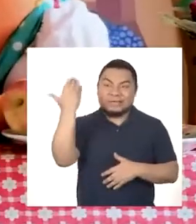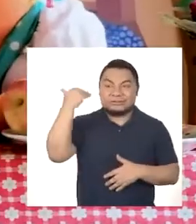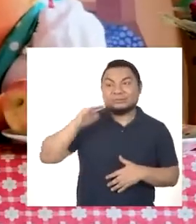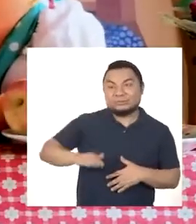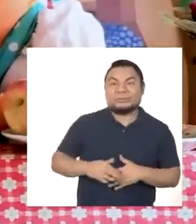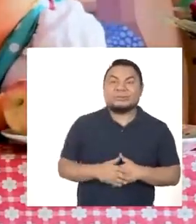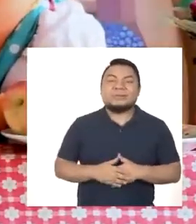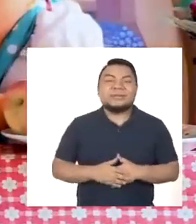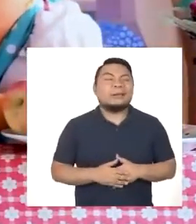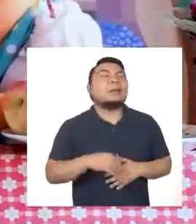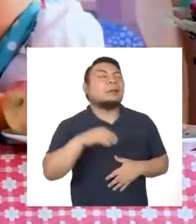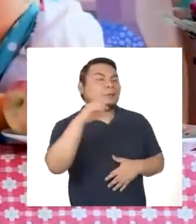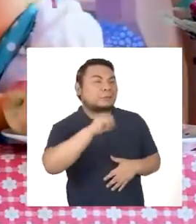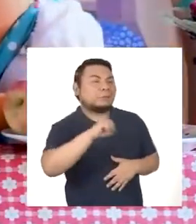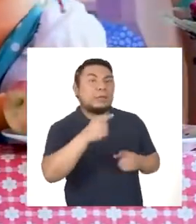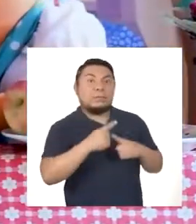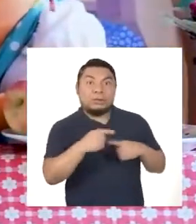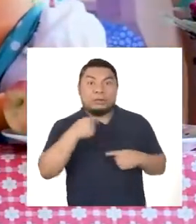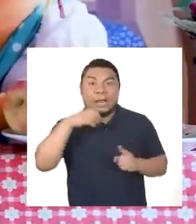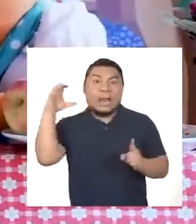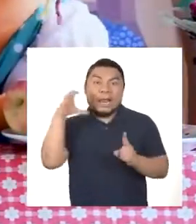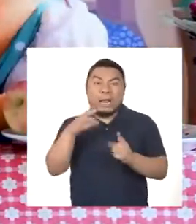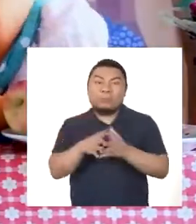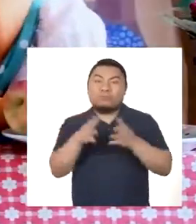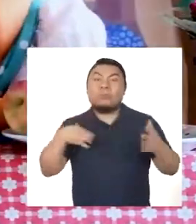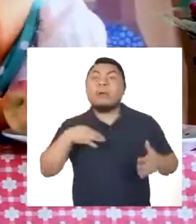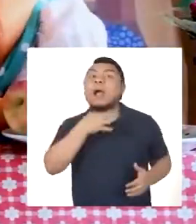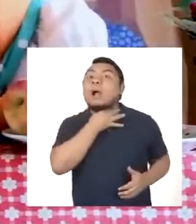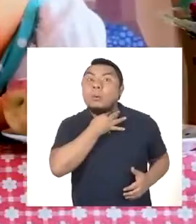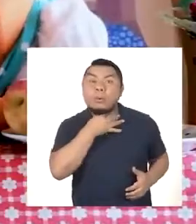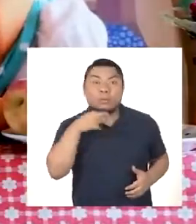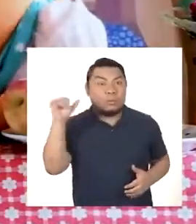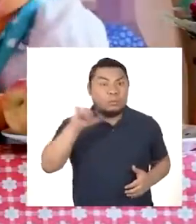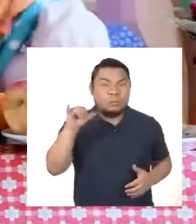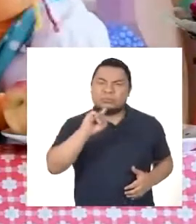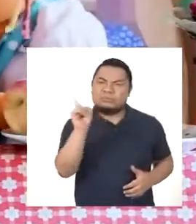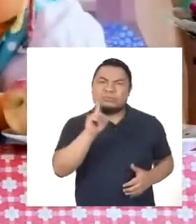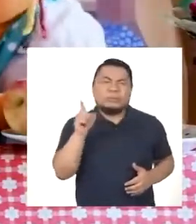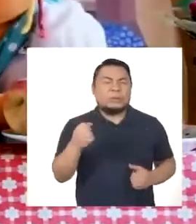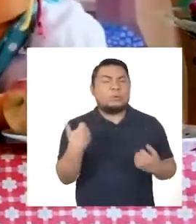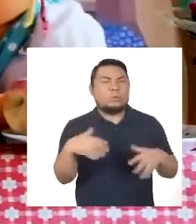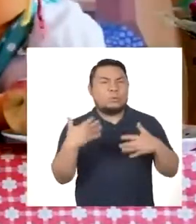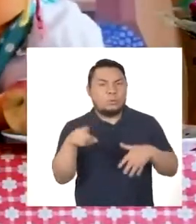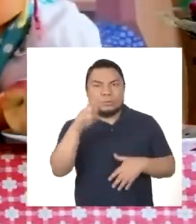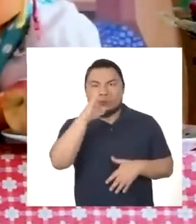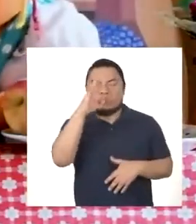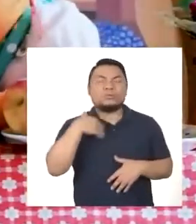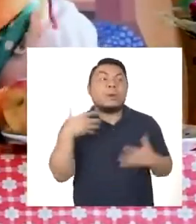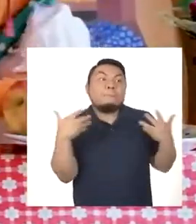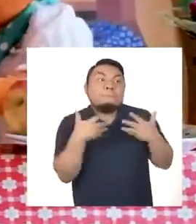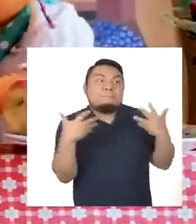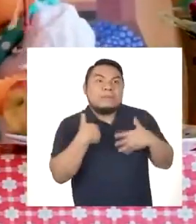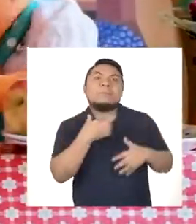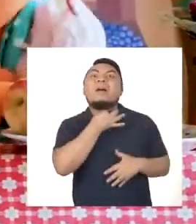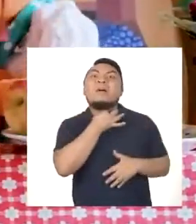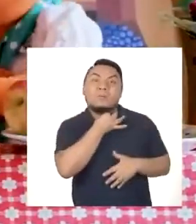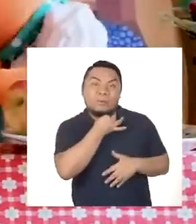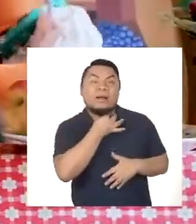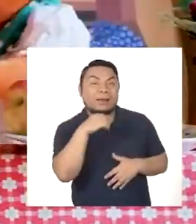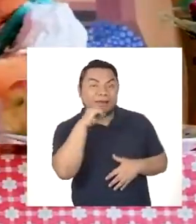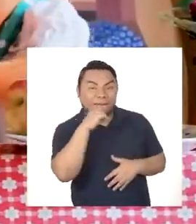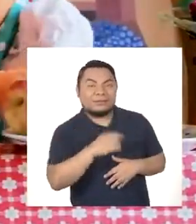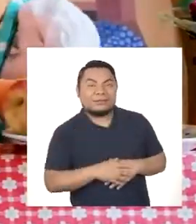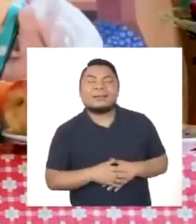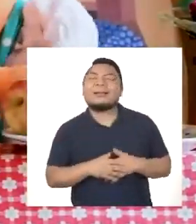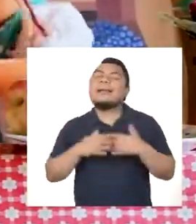Sí, pero yo no grito tanto como mi abuela. Ella sí era terrible. Le teníamos mucho miedo. Bueno, ahora